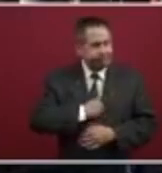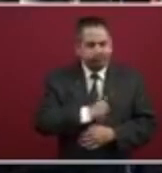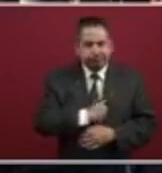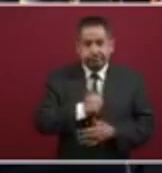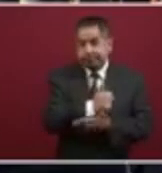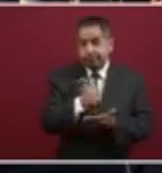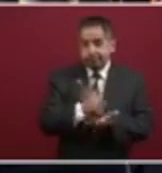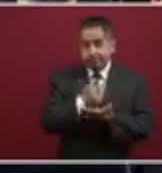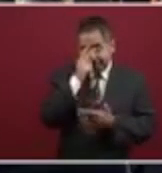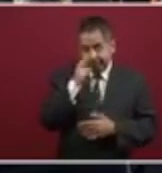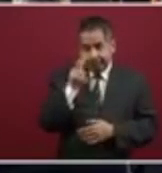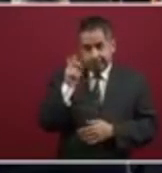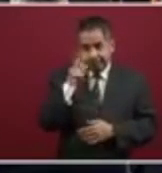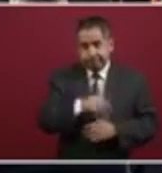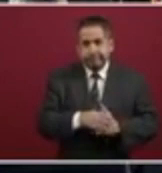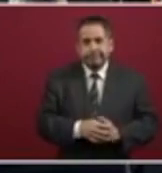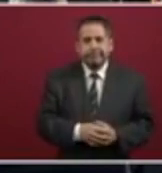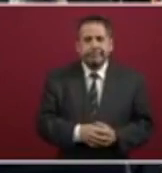ciudad,